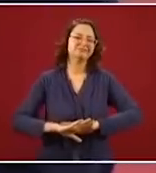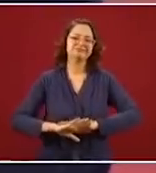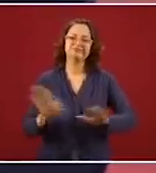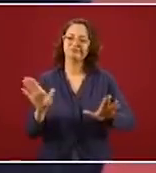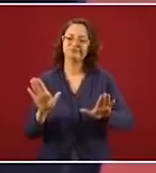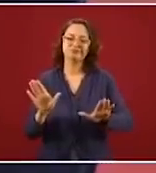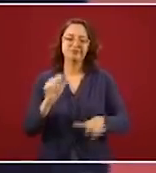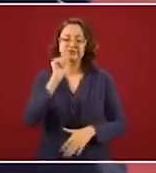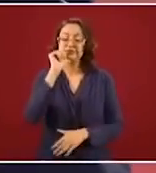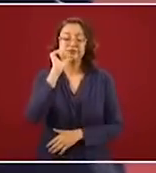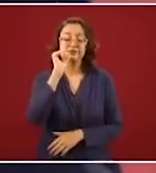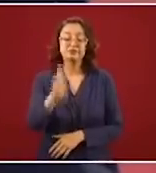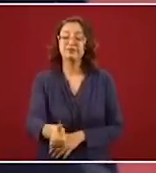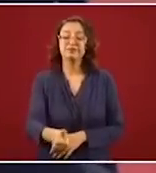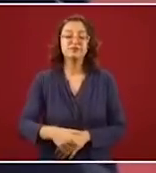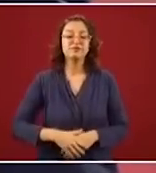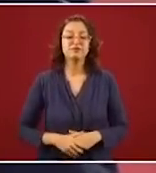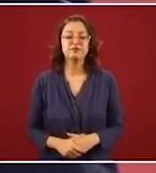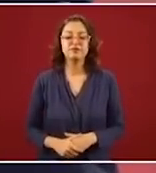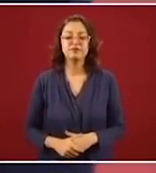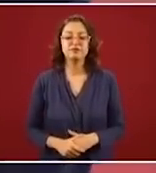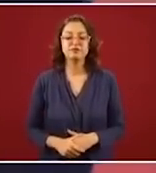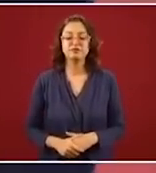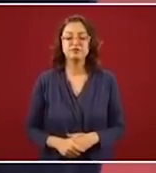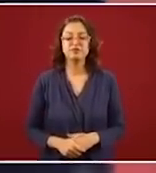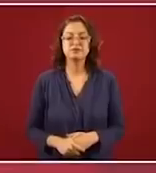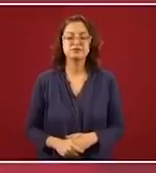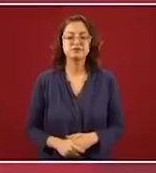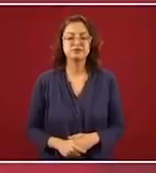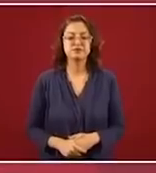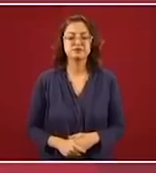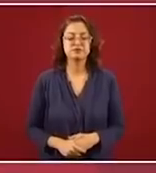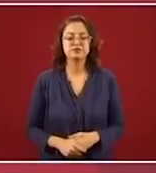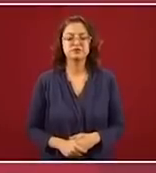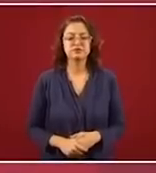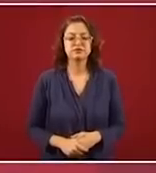si acaso, ¿sí?, podría